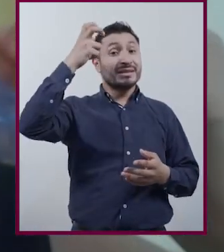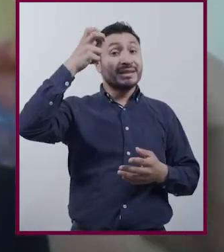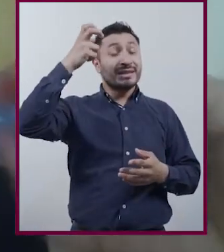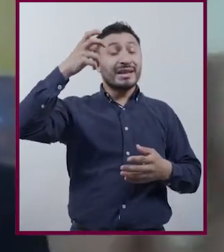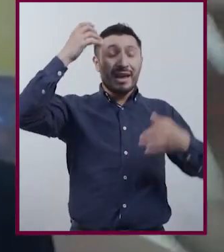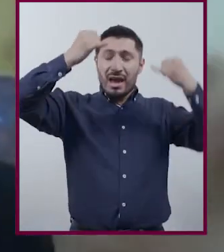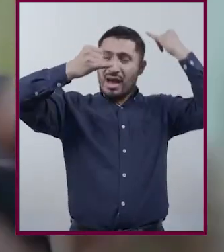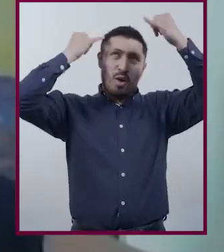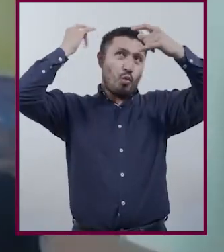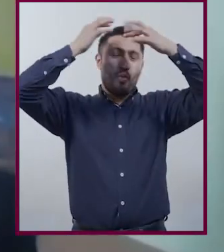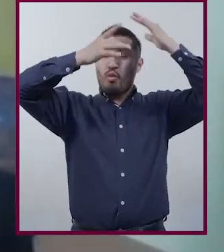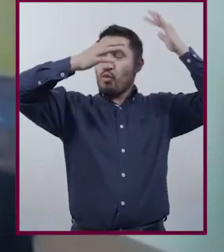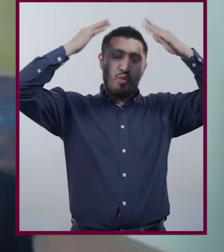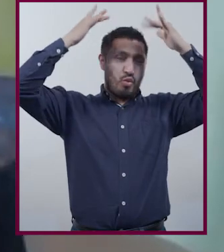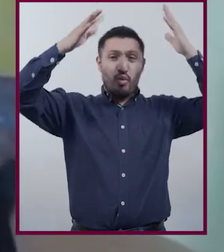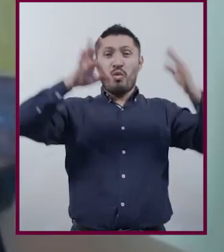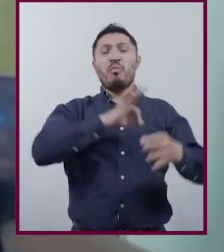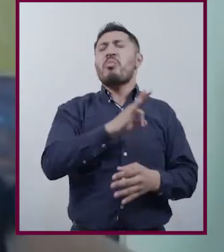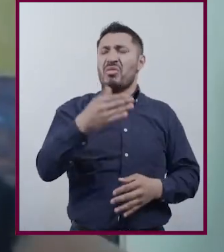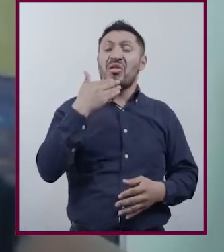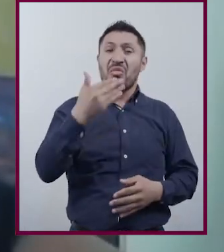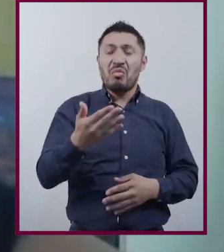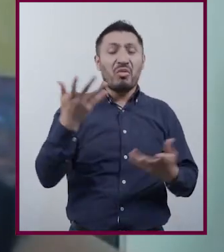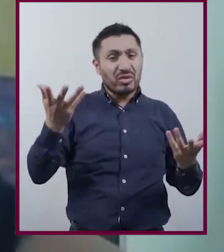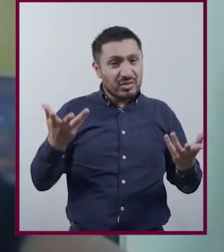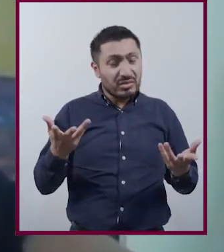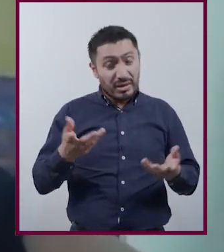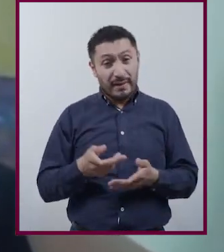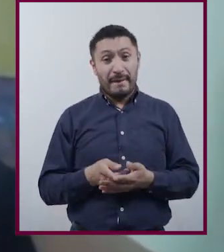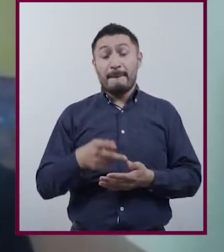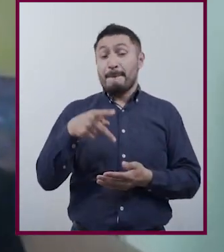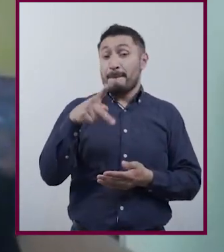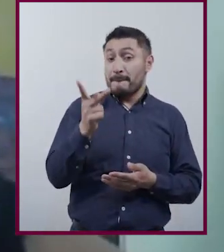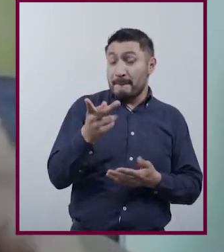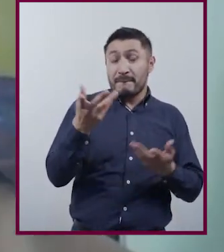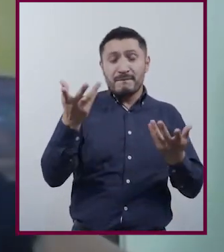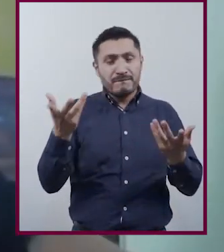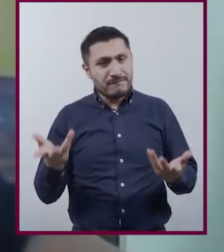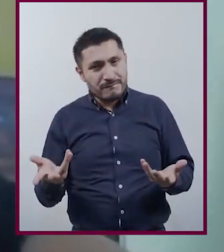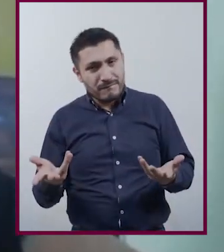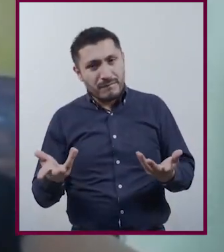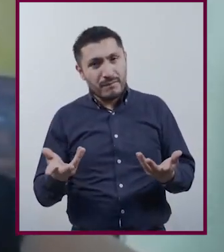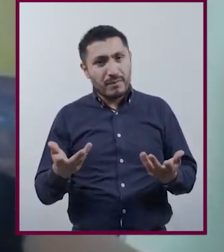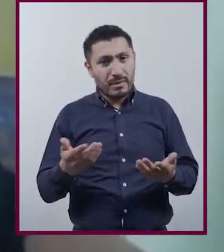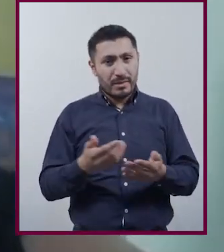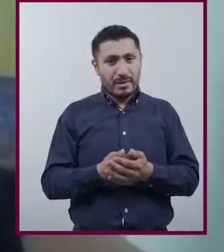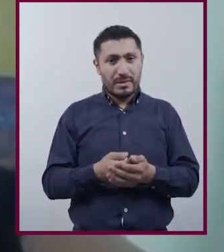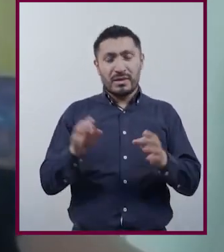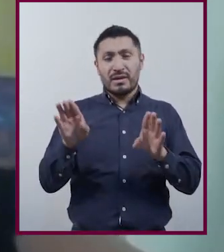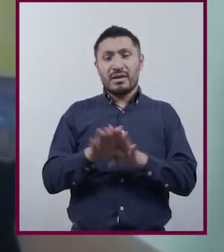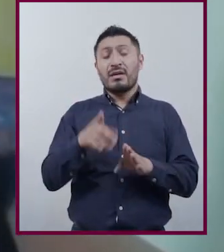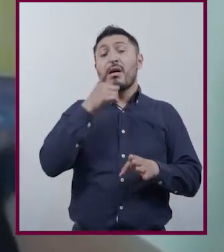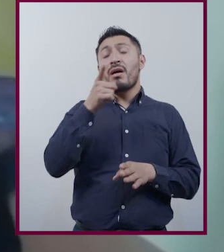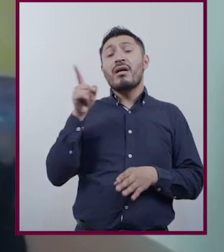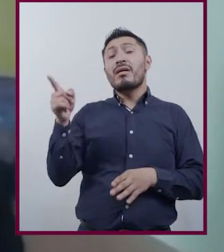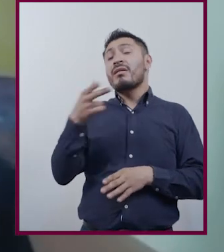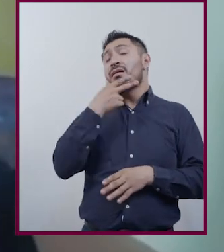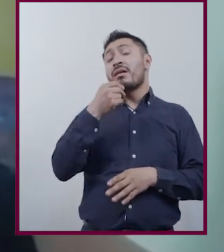podemos imaginar esos mundos posibles. Pero finalmente, y ya lo decía Alfonso Reyes